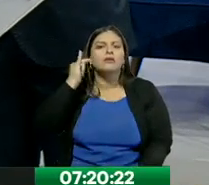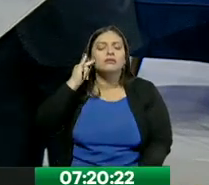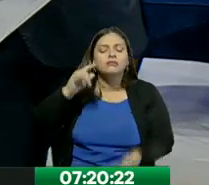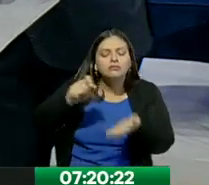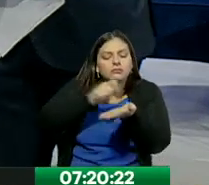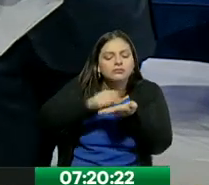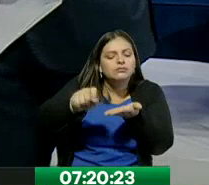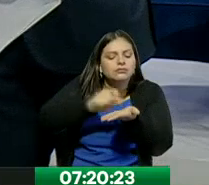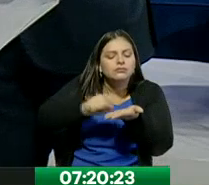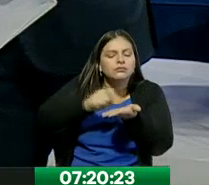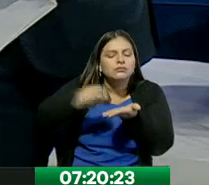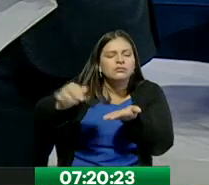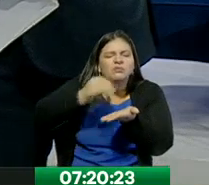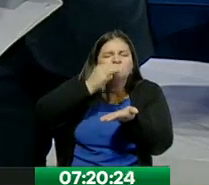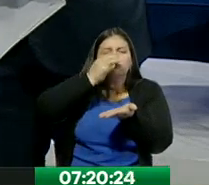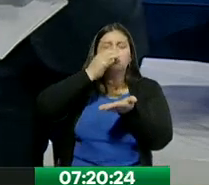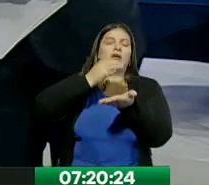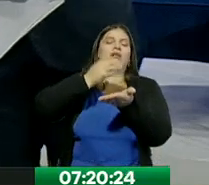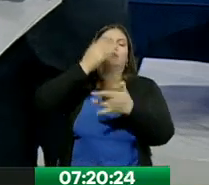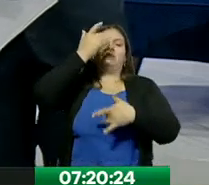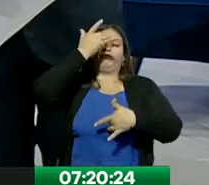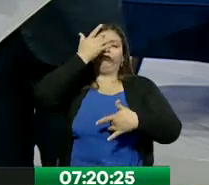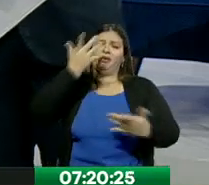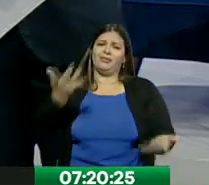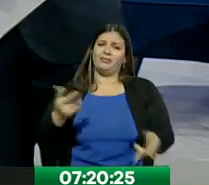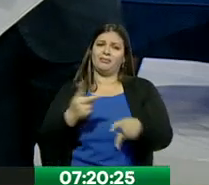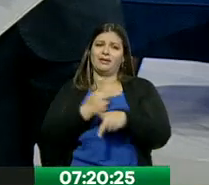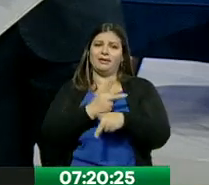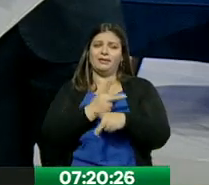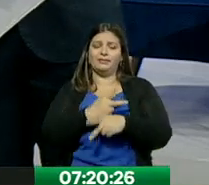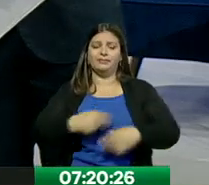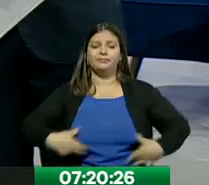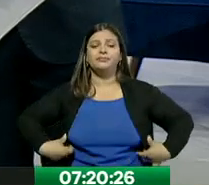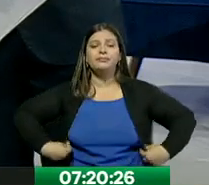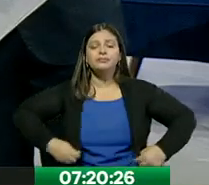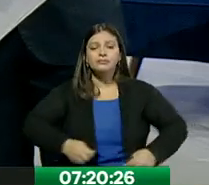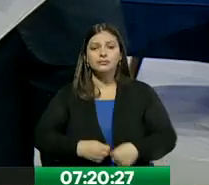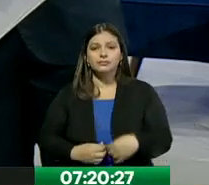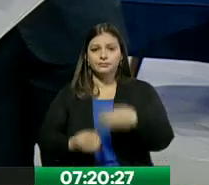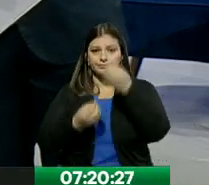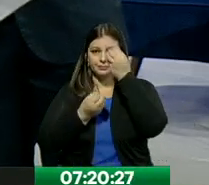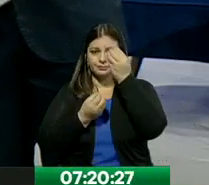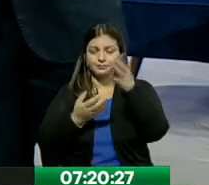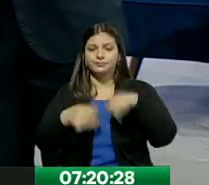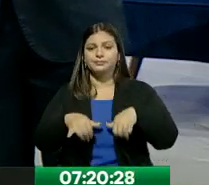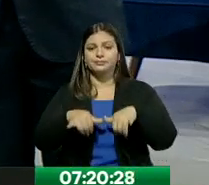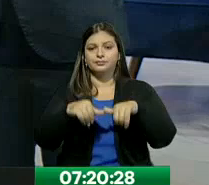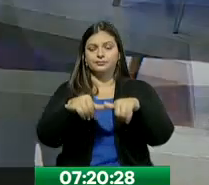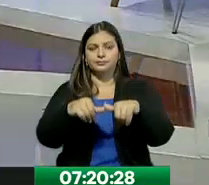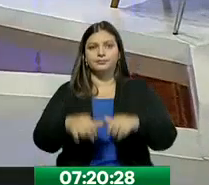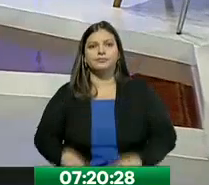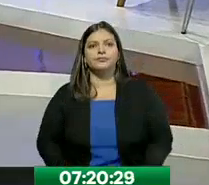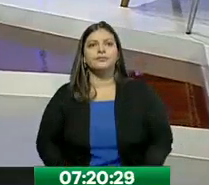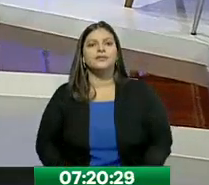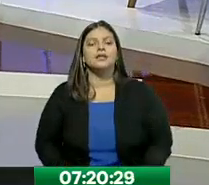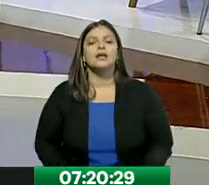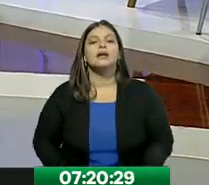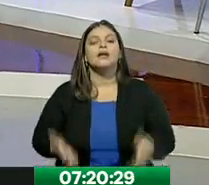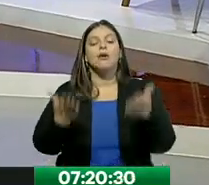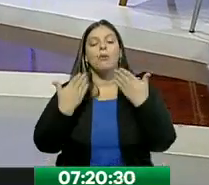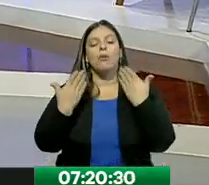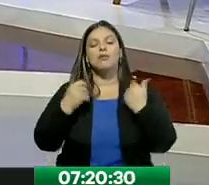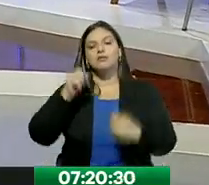que trae consigo la basura. Sí, seguimos, Adriana, entonces, informando. Habitantes de un sector del sur de Guayaquil capturaron a un